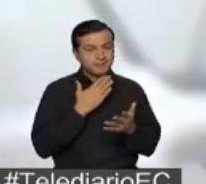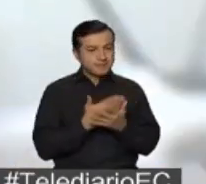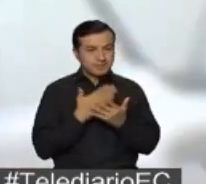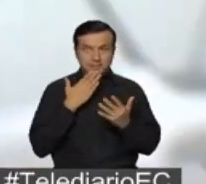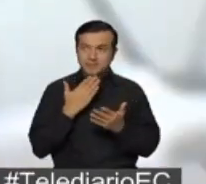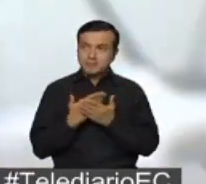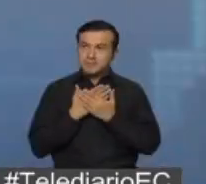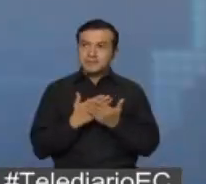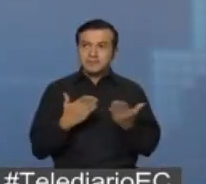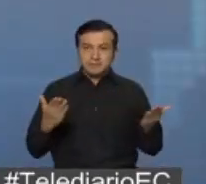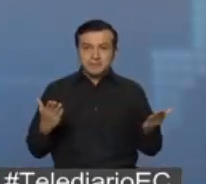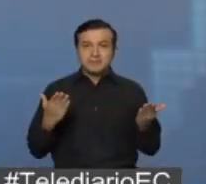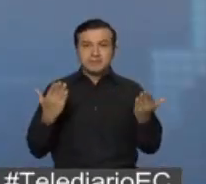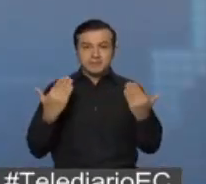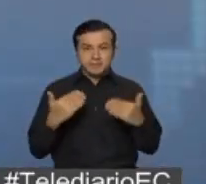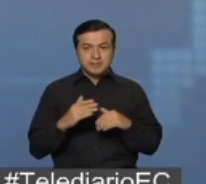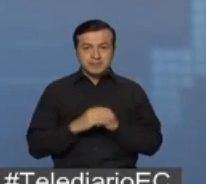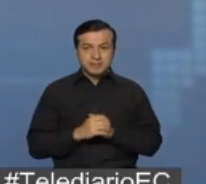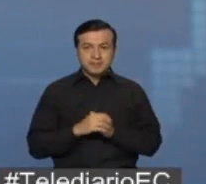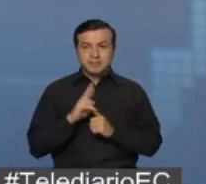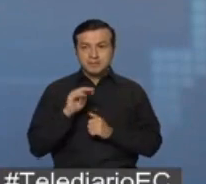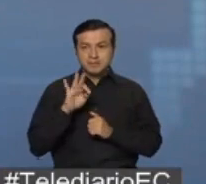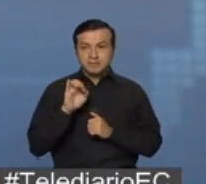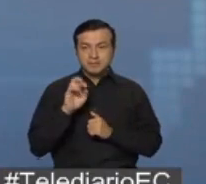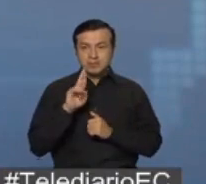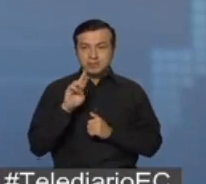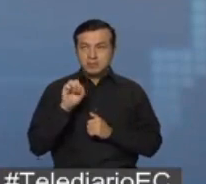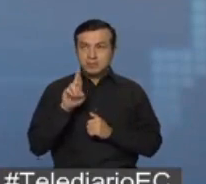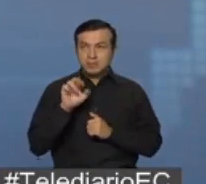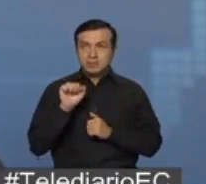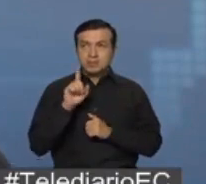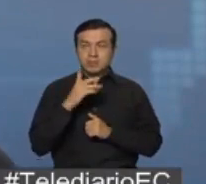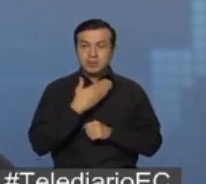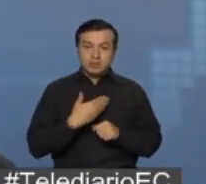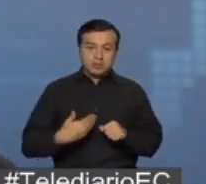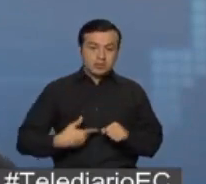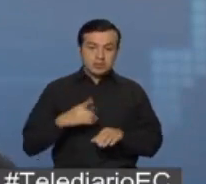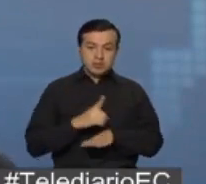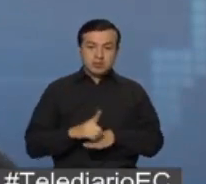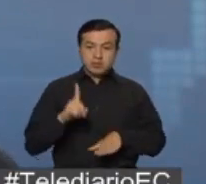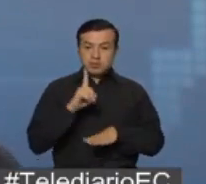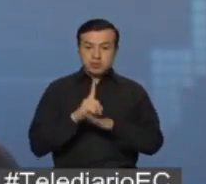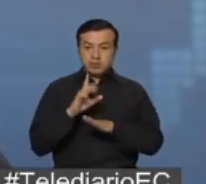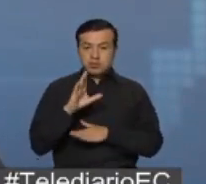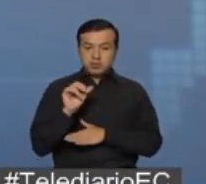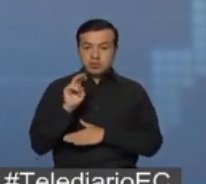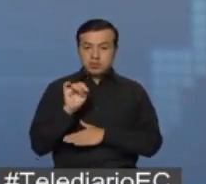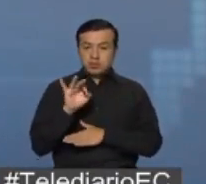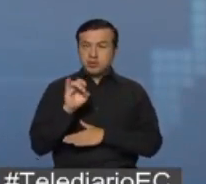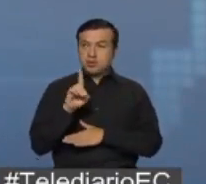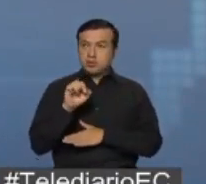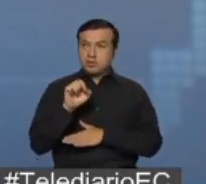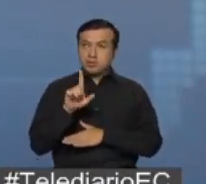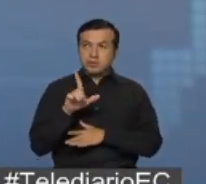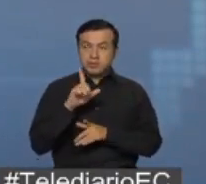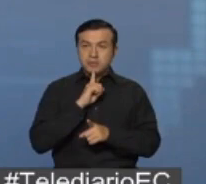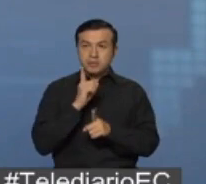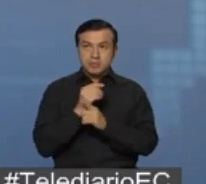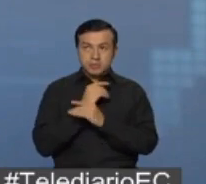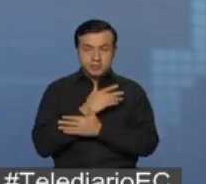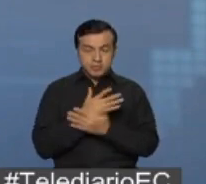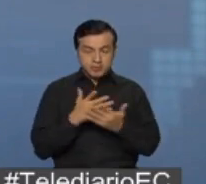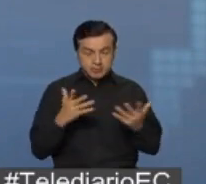miami gracias roberto agradecemos a roberto romero presidente del directorio de la corporación nacional de finanzas populares y solidarias